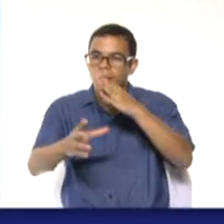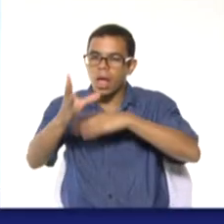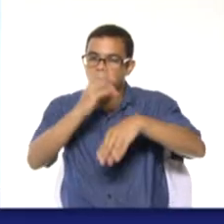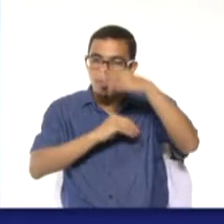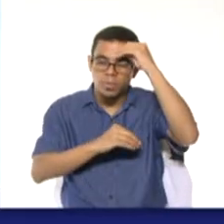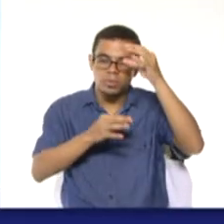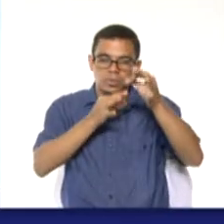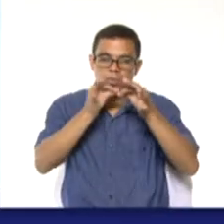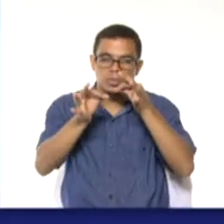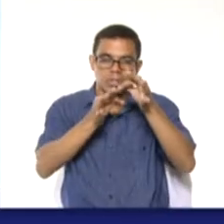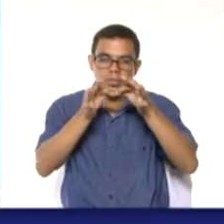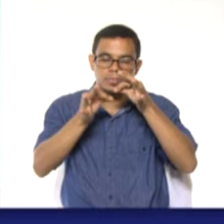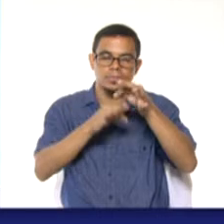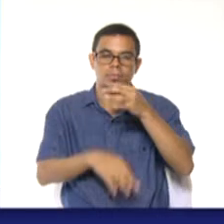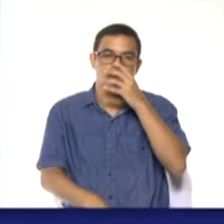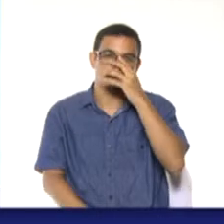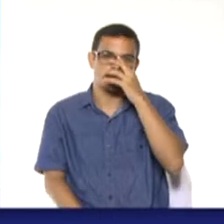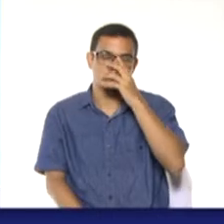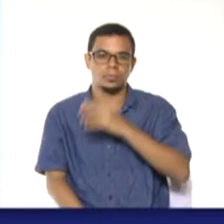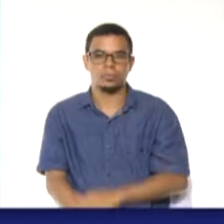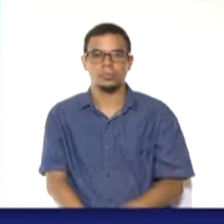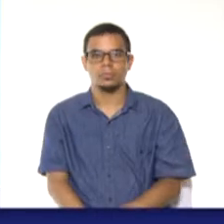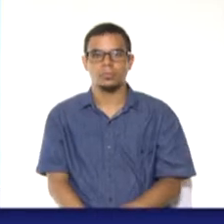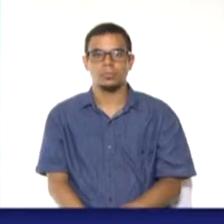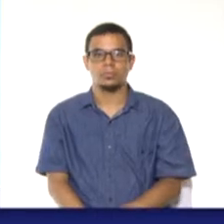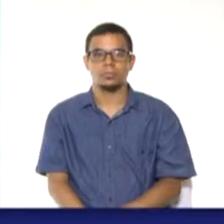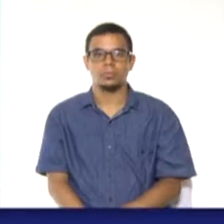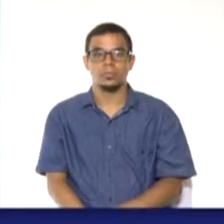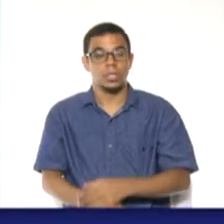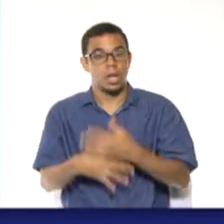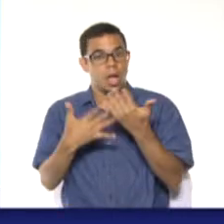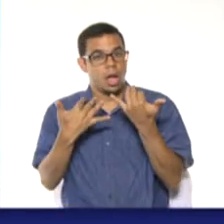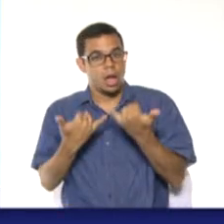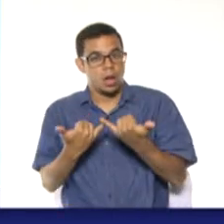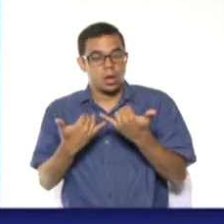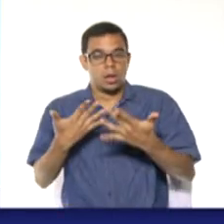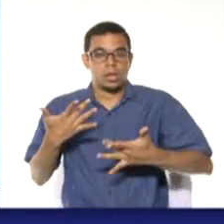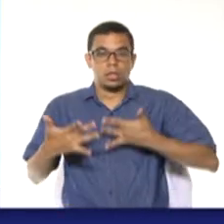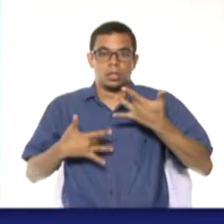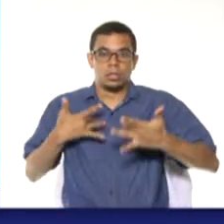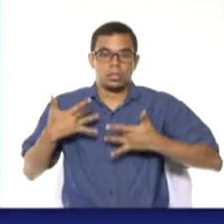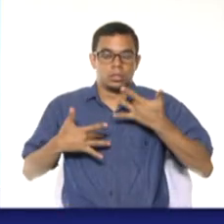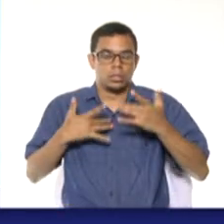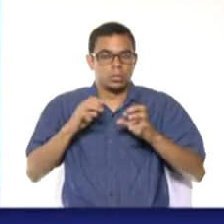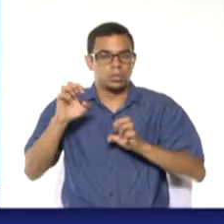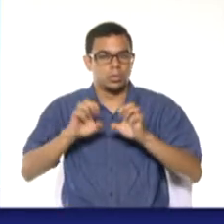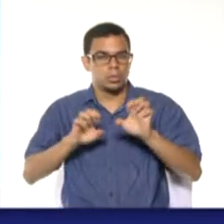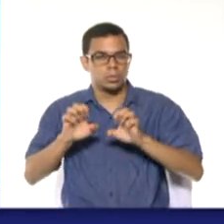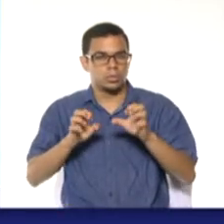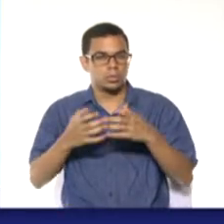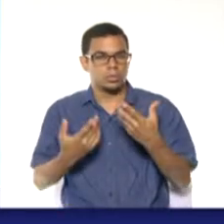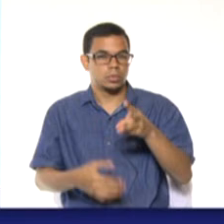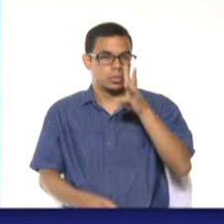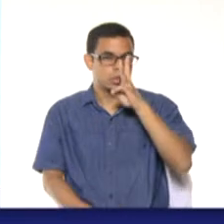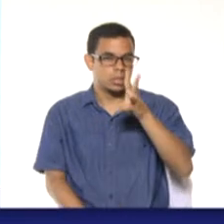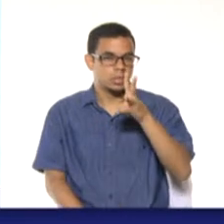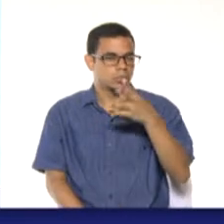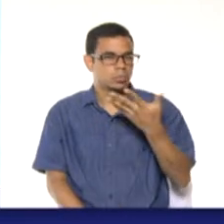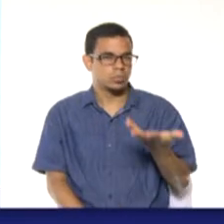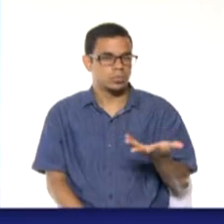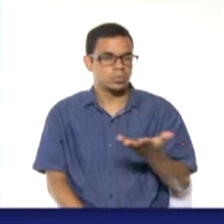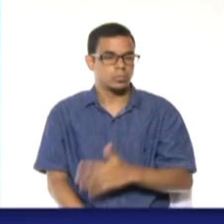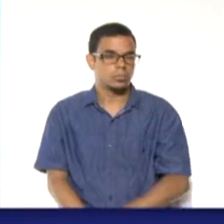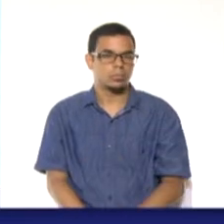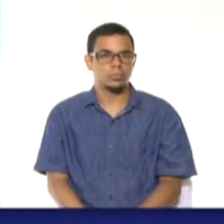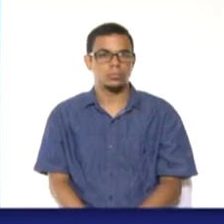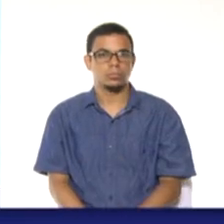evaluativas para tercer año, ¿cómo? En tercer año, dibuja y explica 4 métodos de separación de mezclas empleados en tu hogar